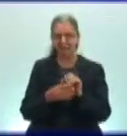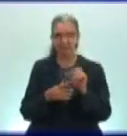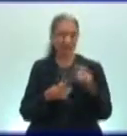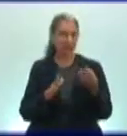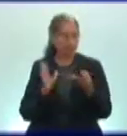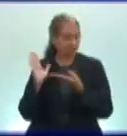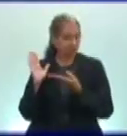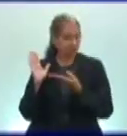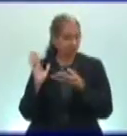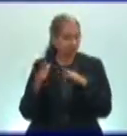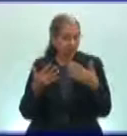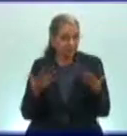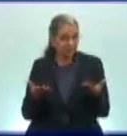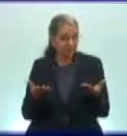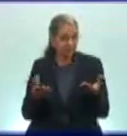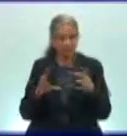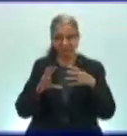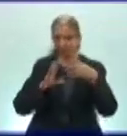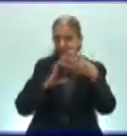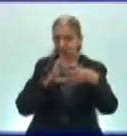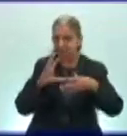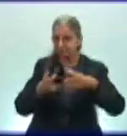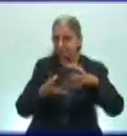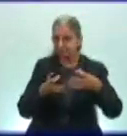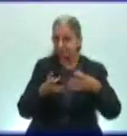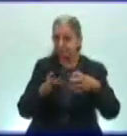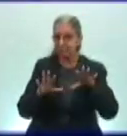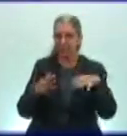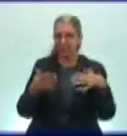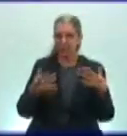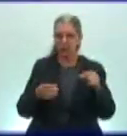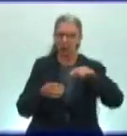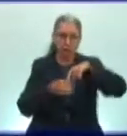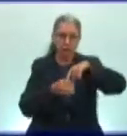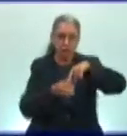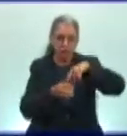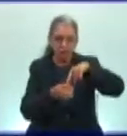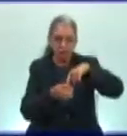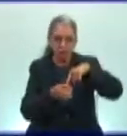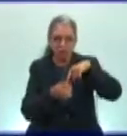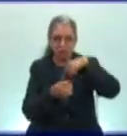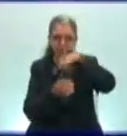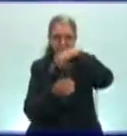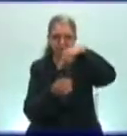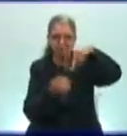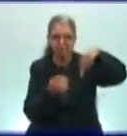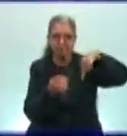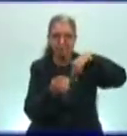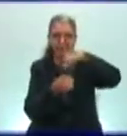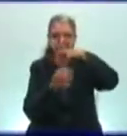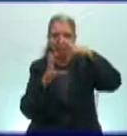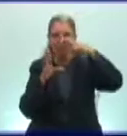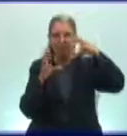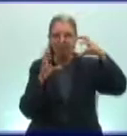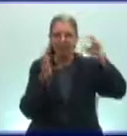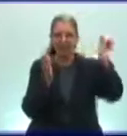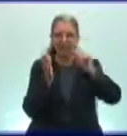que les muestro, esta consiste en un núcleo rodeado de una nube